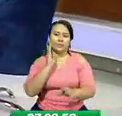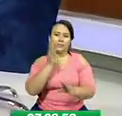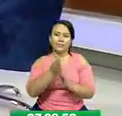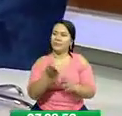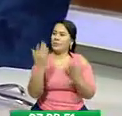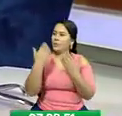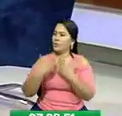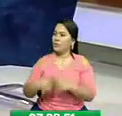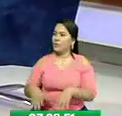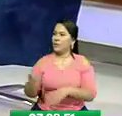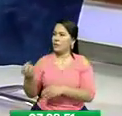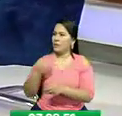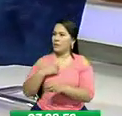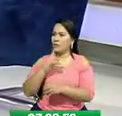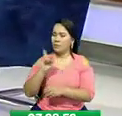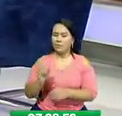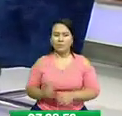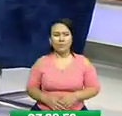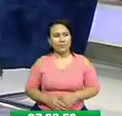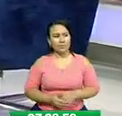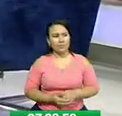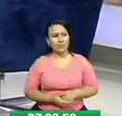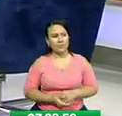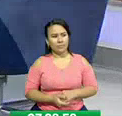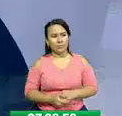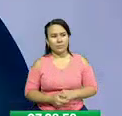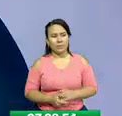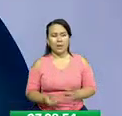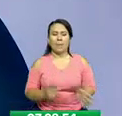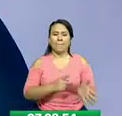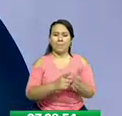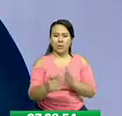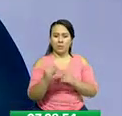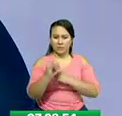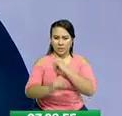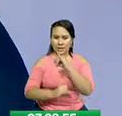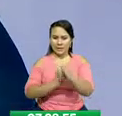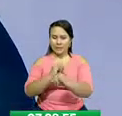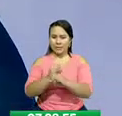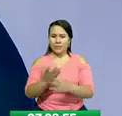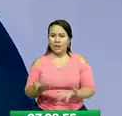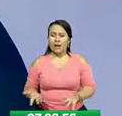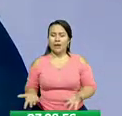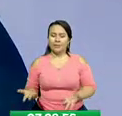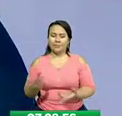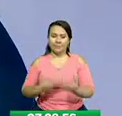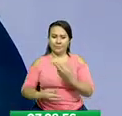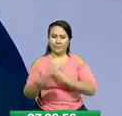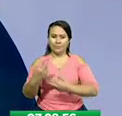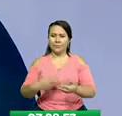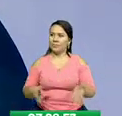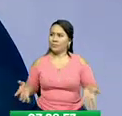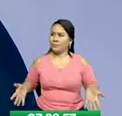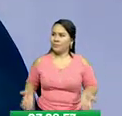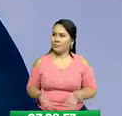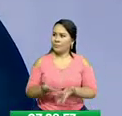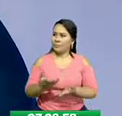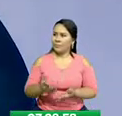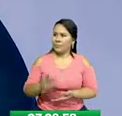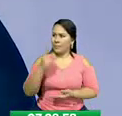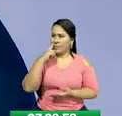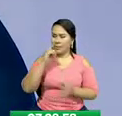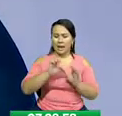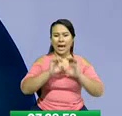finalmente se concrete esa concesión? El know-how internacional que vendría, la capacidad de inversión a otro nivel, el ser